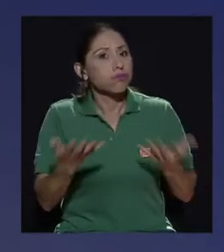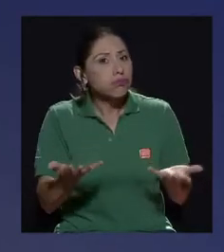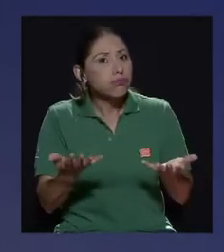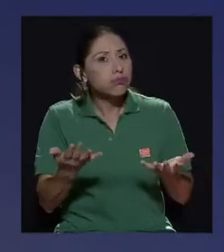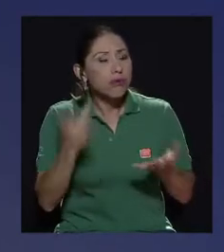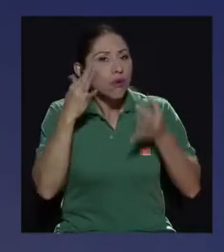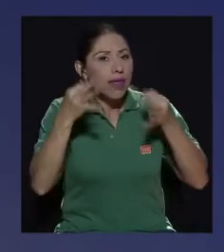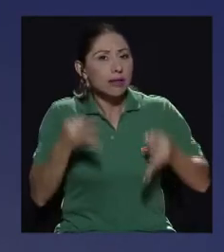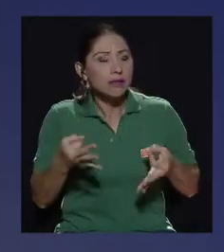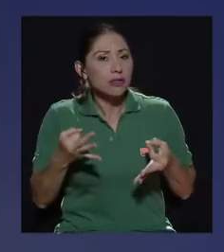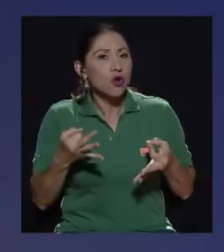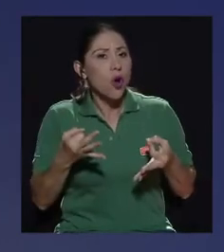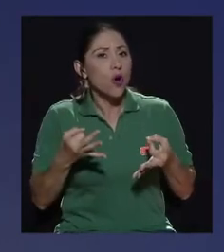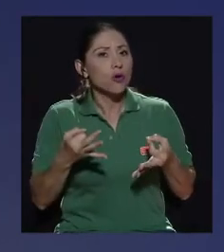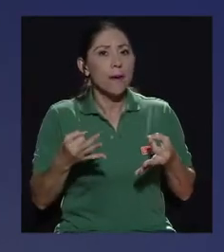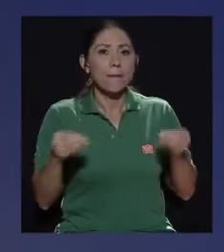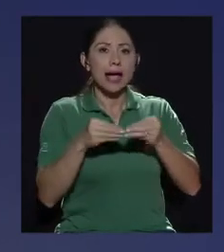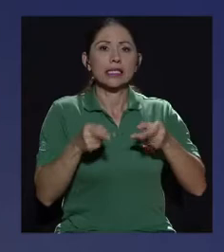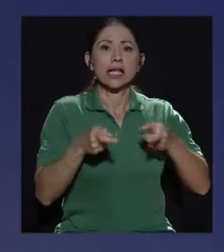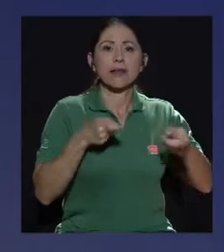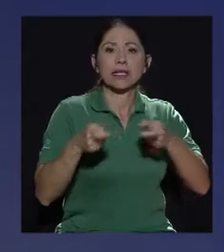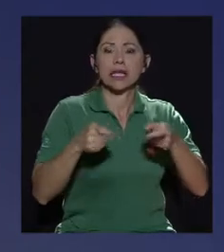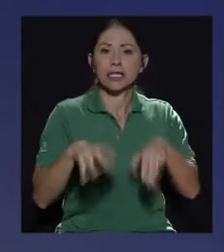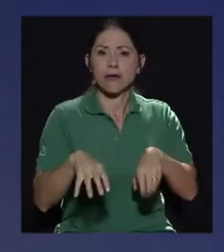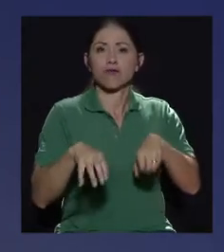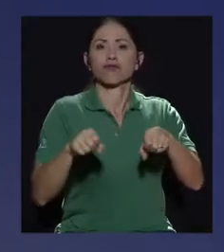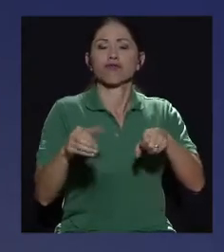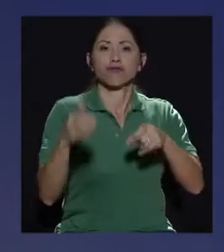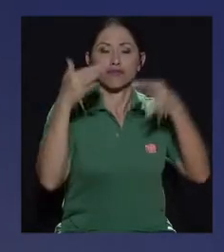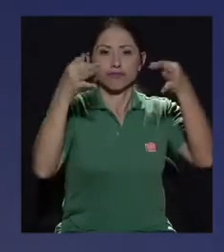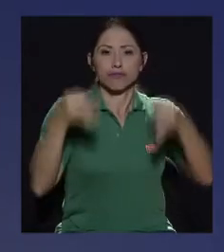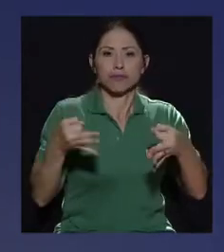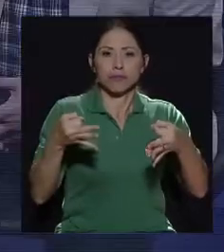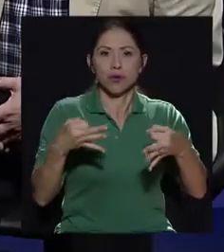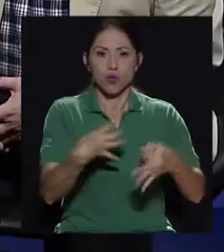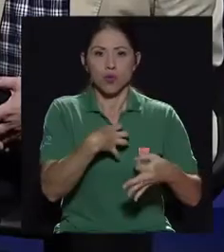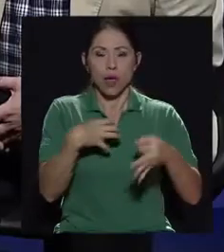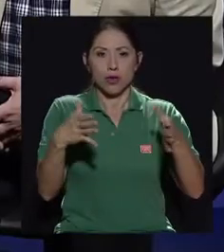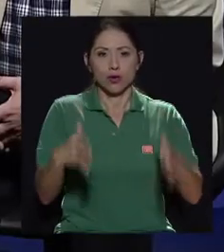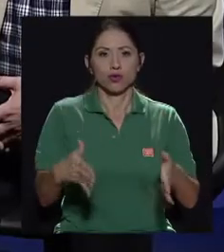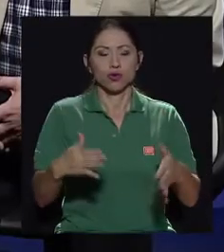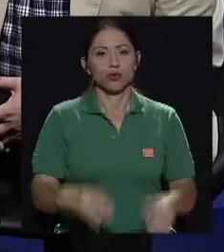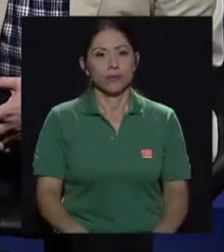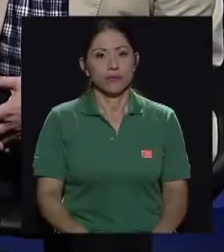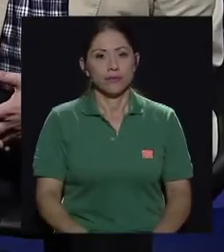decisión totalmente ejecutiva administrativa de parte de los propios dueños